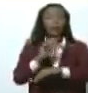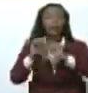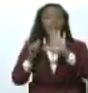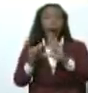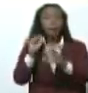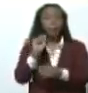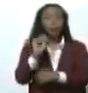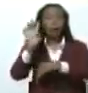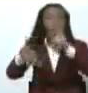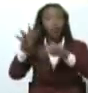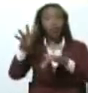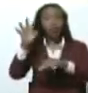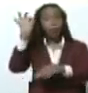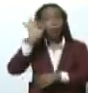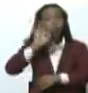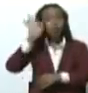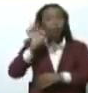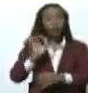46.14%.